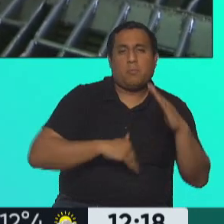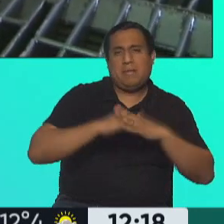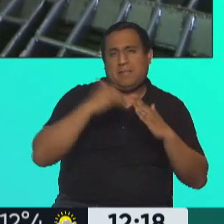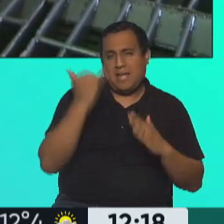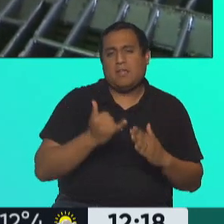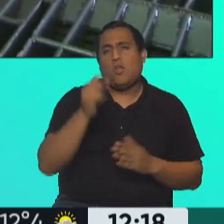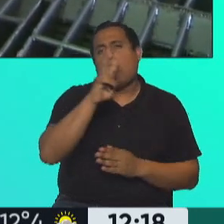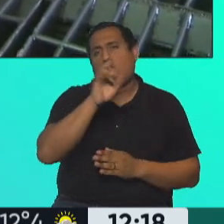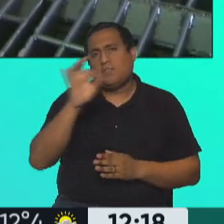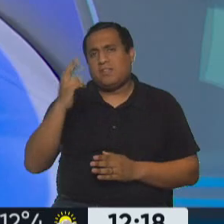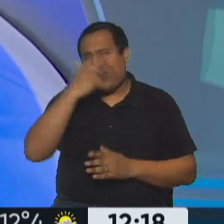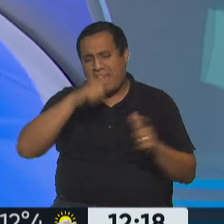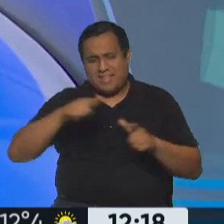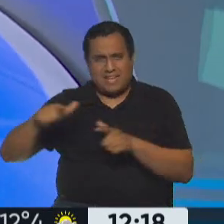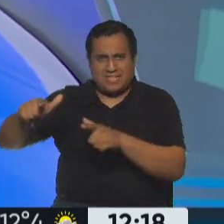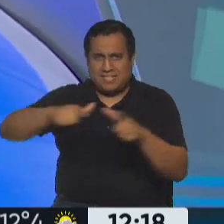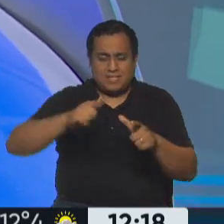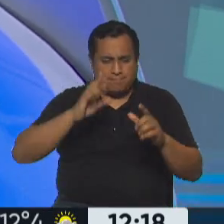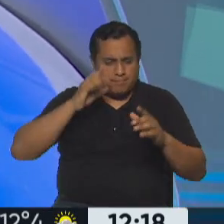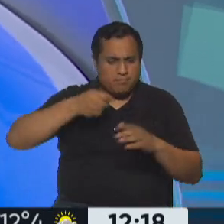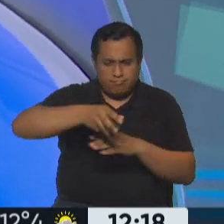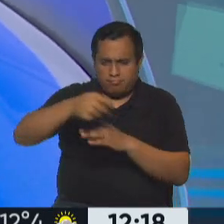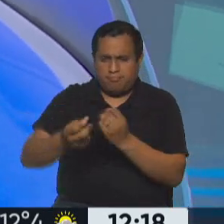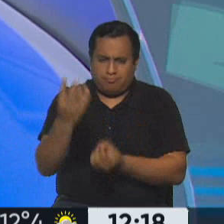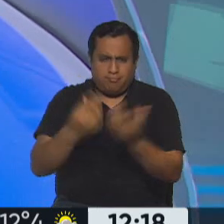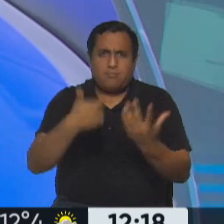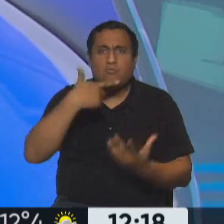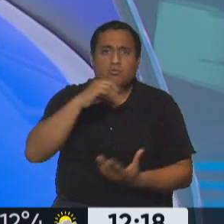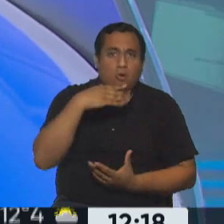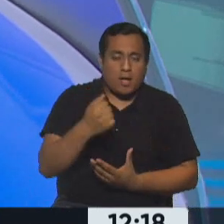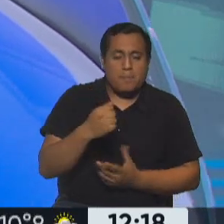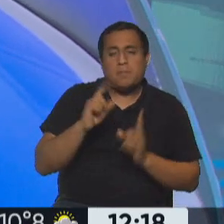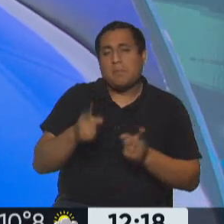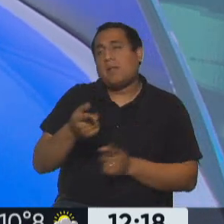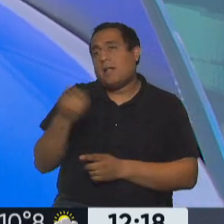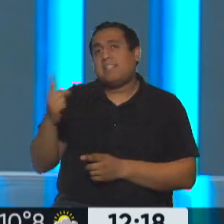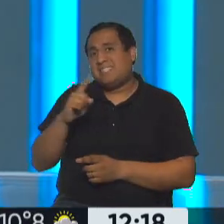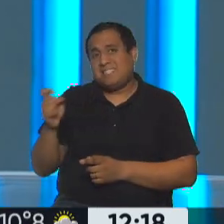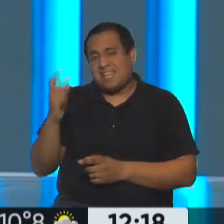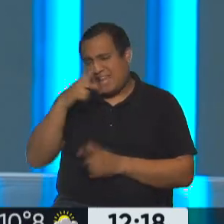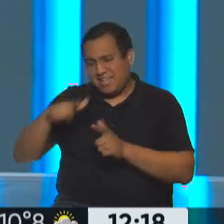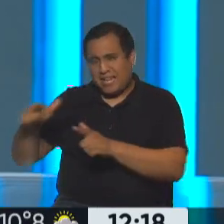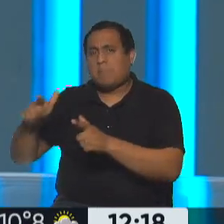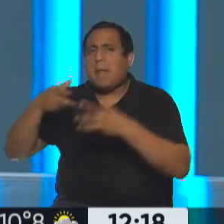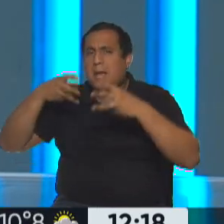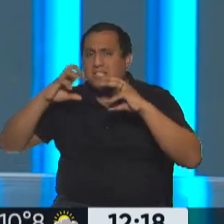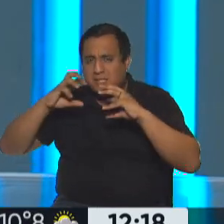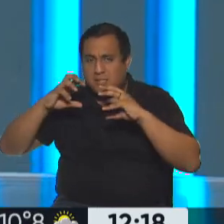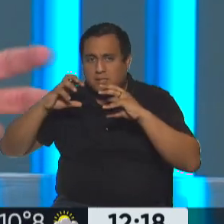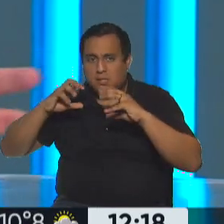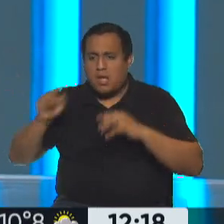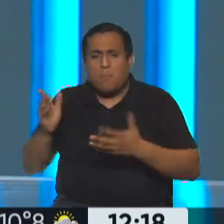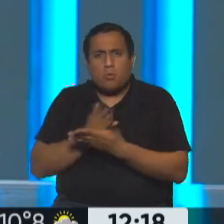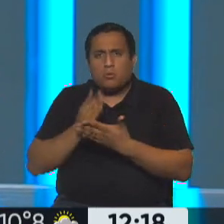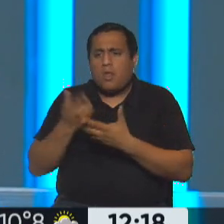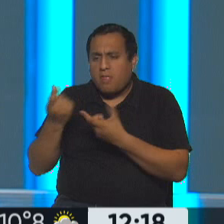200 hectáreas dedicadas a soja en la última campaña y 100 hectáreas dedicadas a maíz. A estos productores, ¿cuál es el